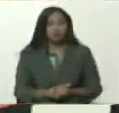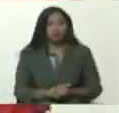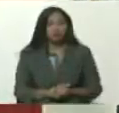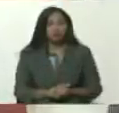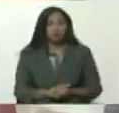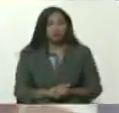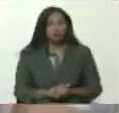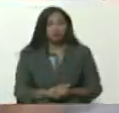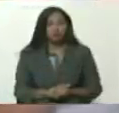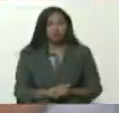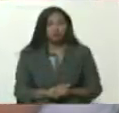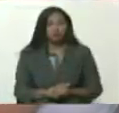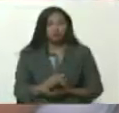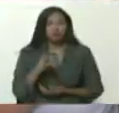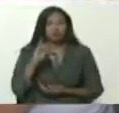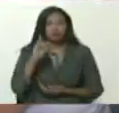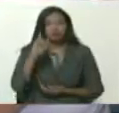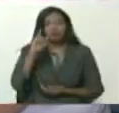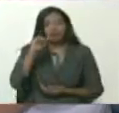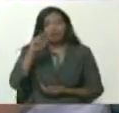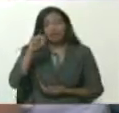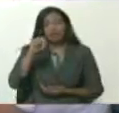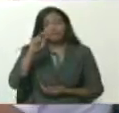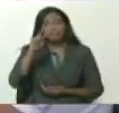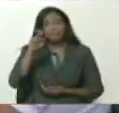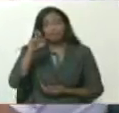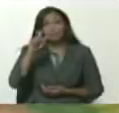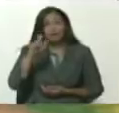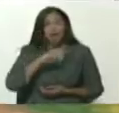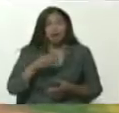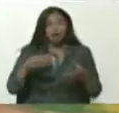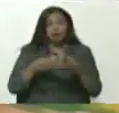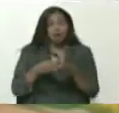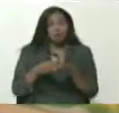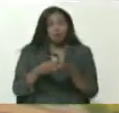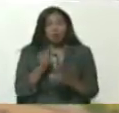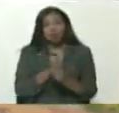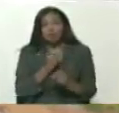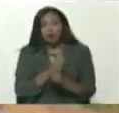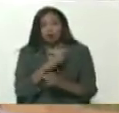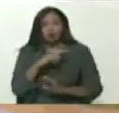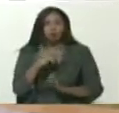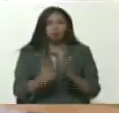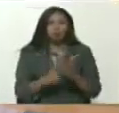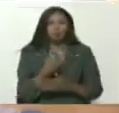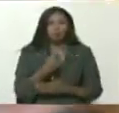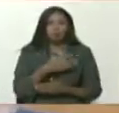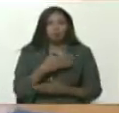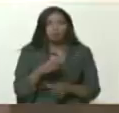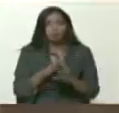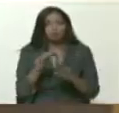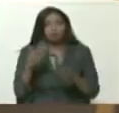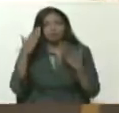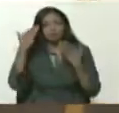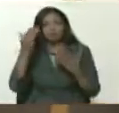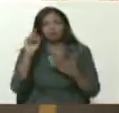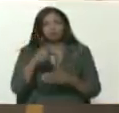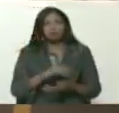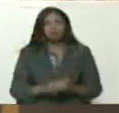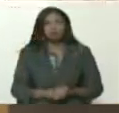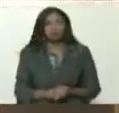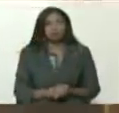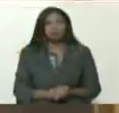Invepal. Señor. Ustedes ven la clase obrera comprometida, trabajando, camarada, déjeme saludarlo. A